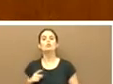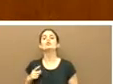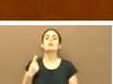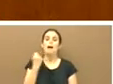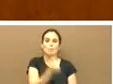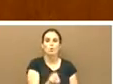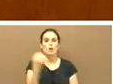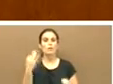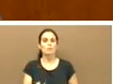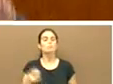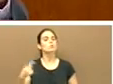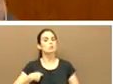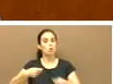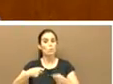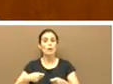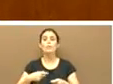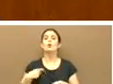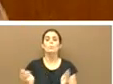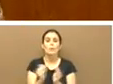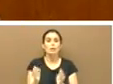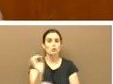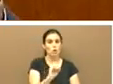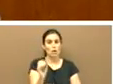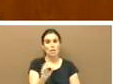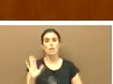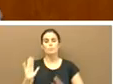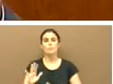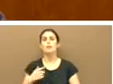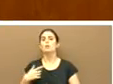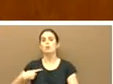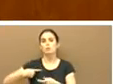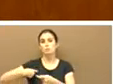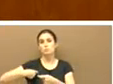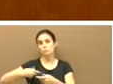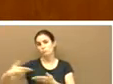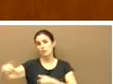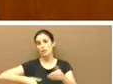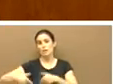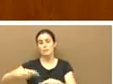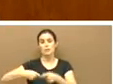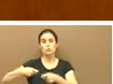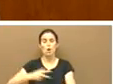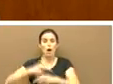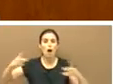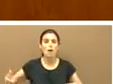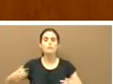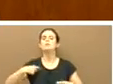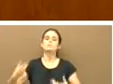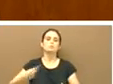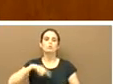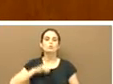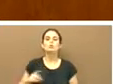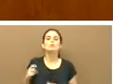nada para el pequeño comercio y todas las facilidades y respuestas positivas a las demandas que realizan las grandes superficies comerciales.